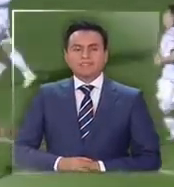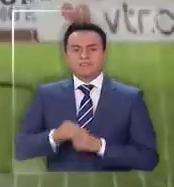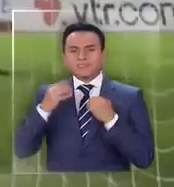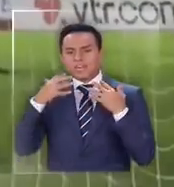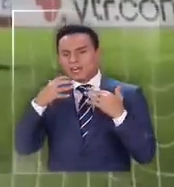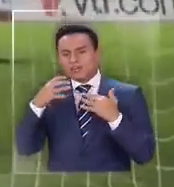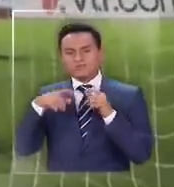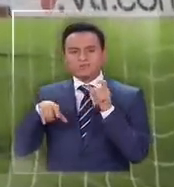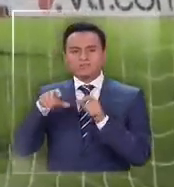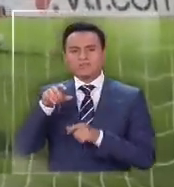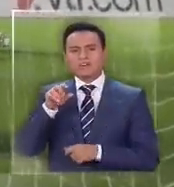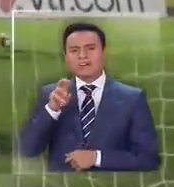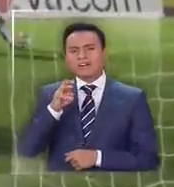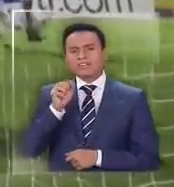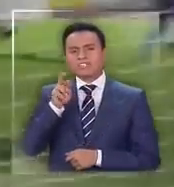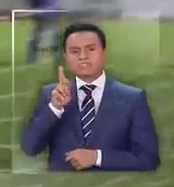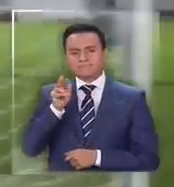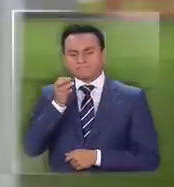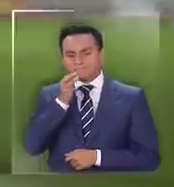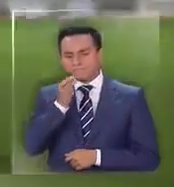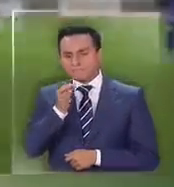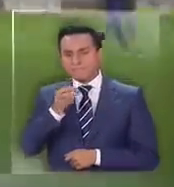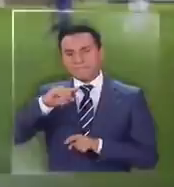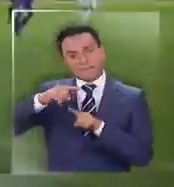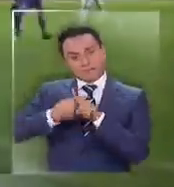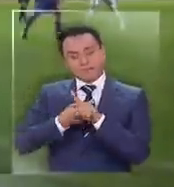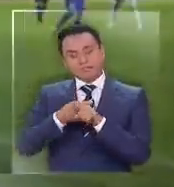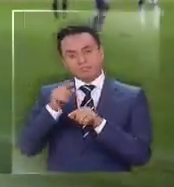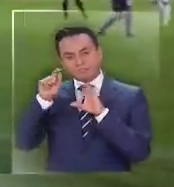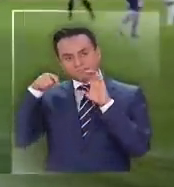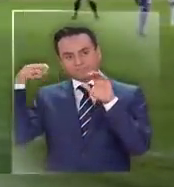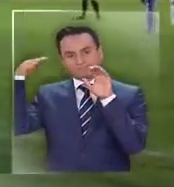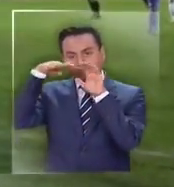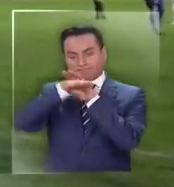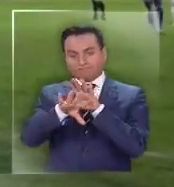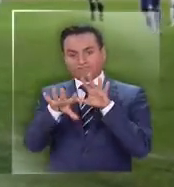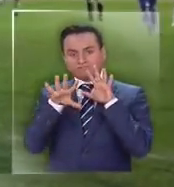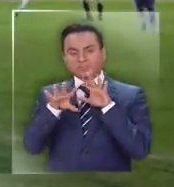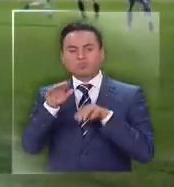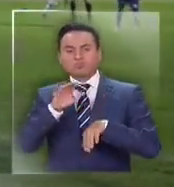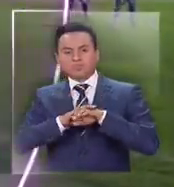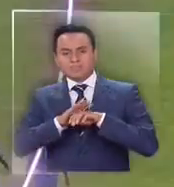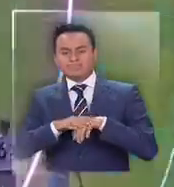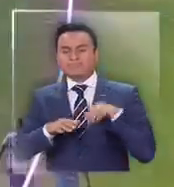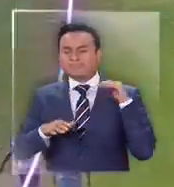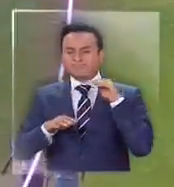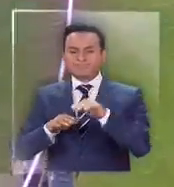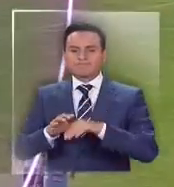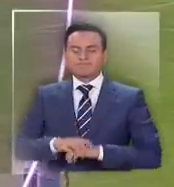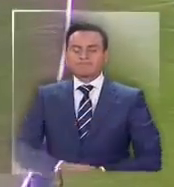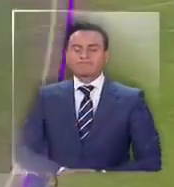Festejo de Rangers. Repetición de la hermosa zurda.